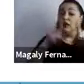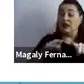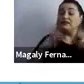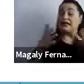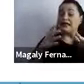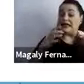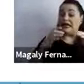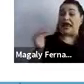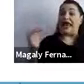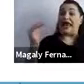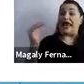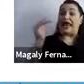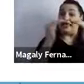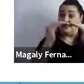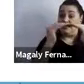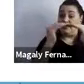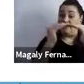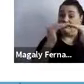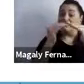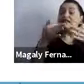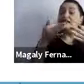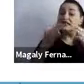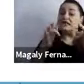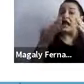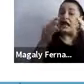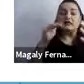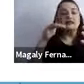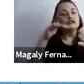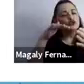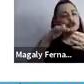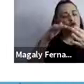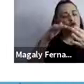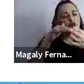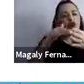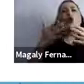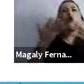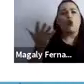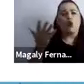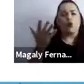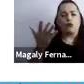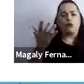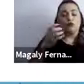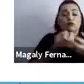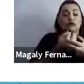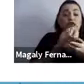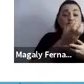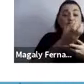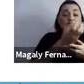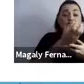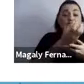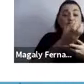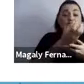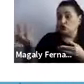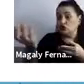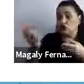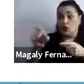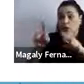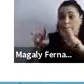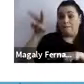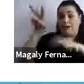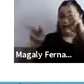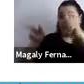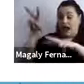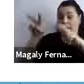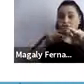equidad intenta estudiar cómo la distribución de esas variables en